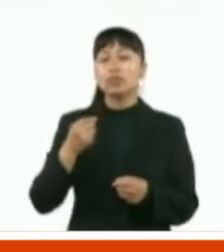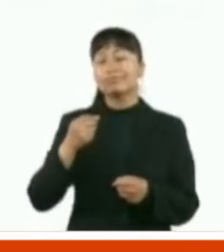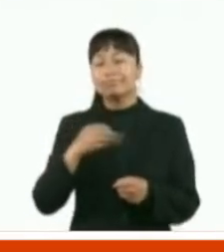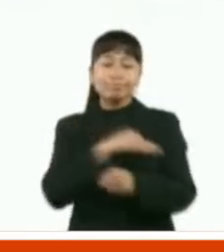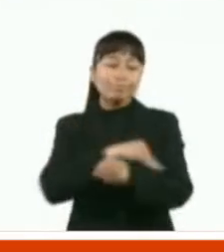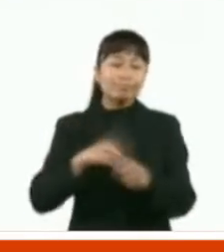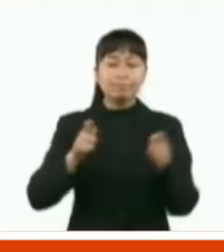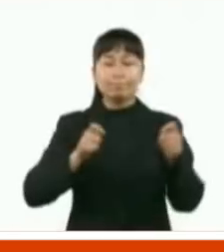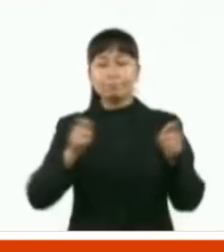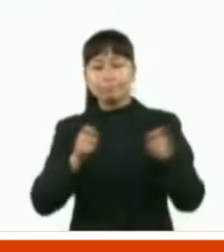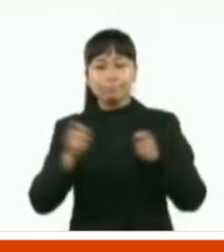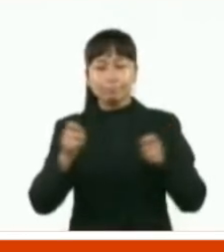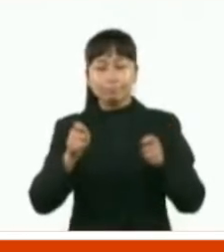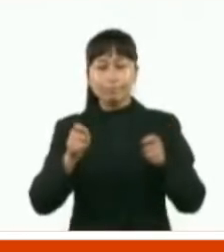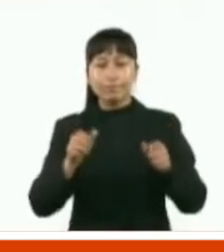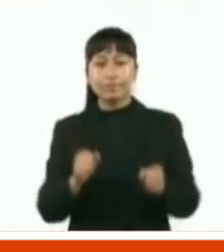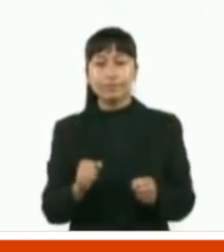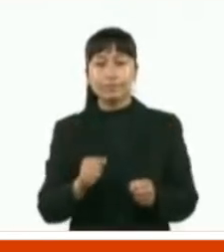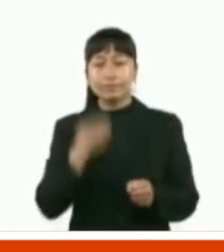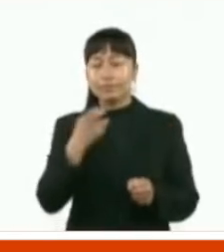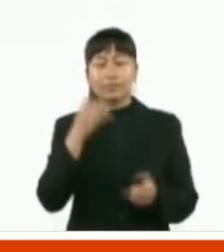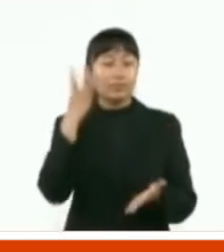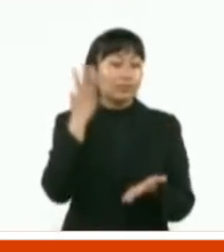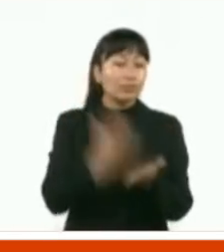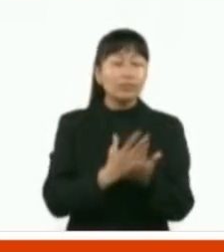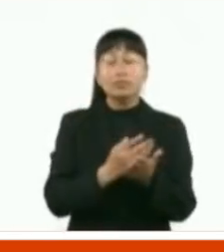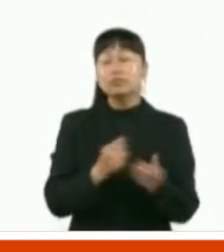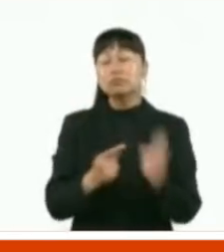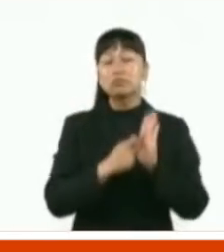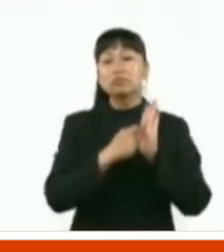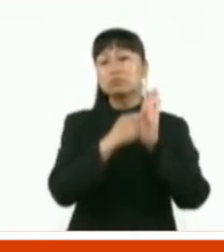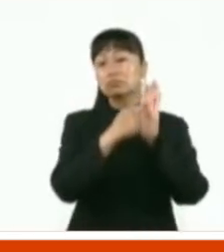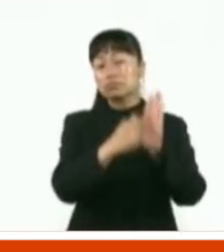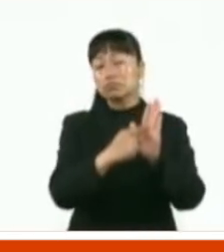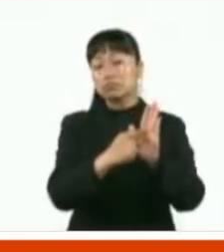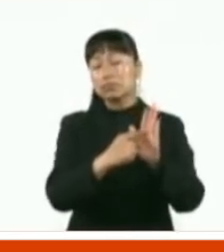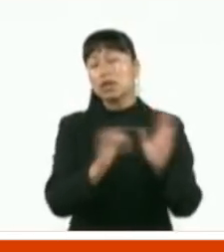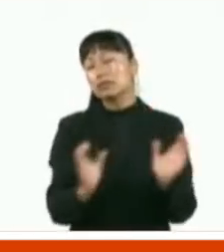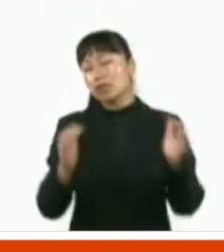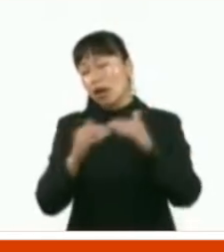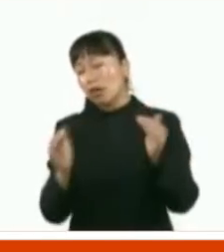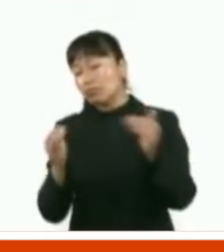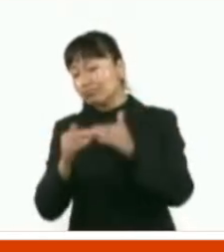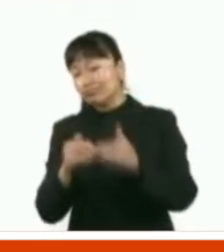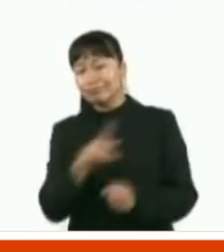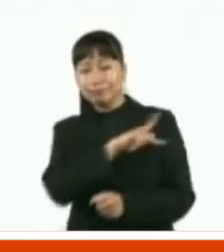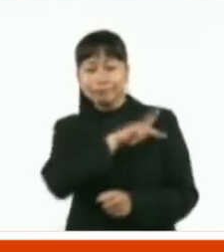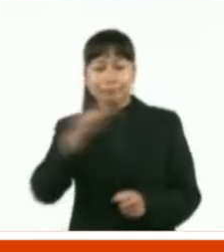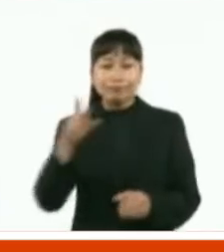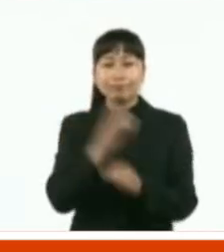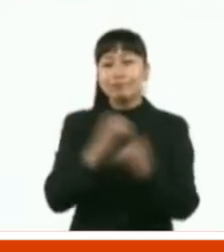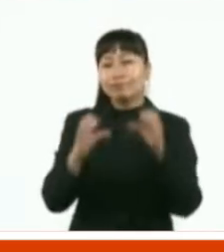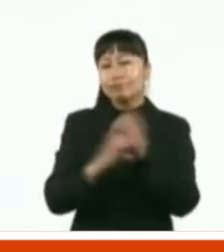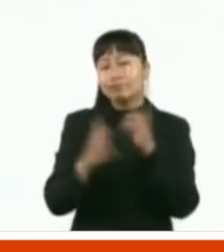y era el elemento visible de la familia o de la comunidad para todo tipo de